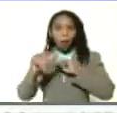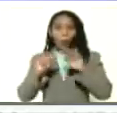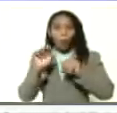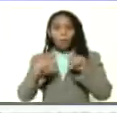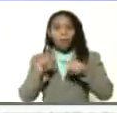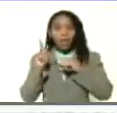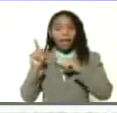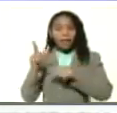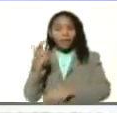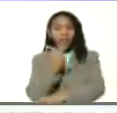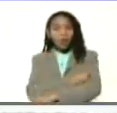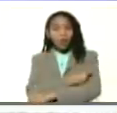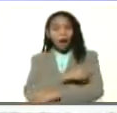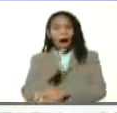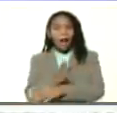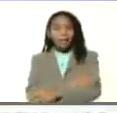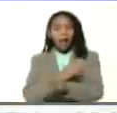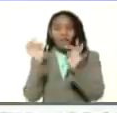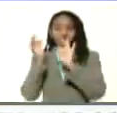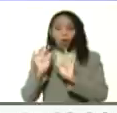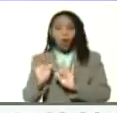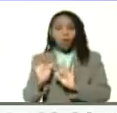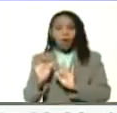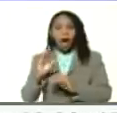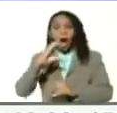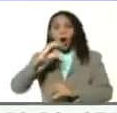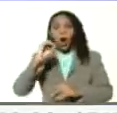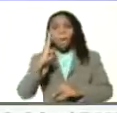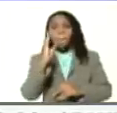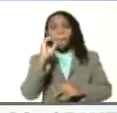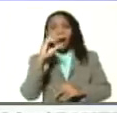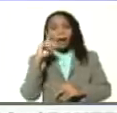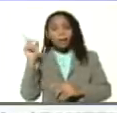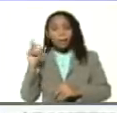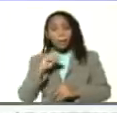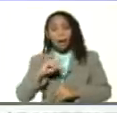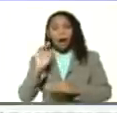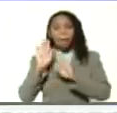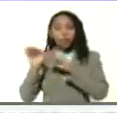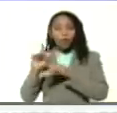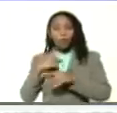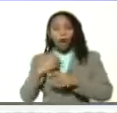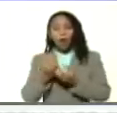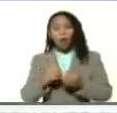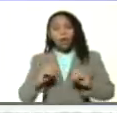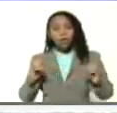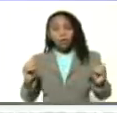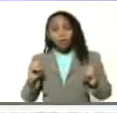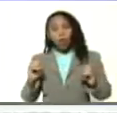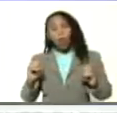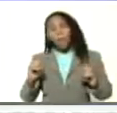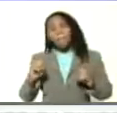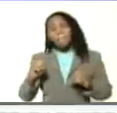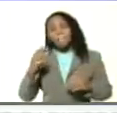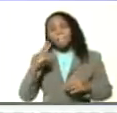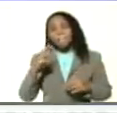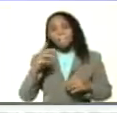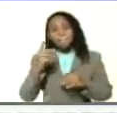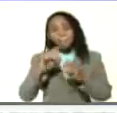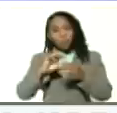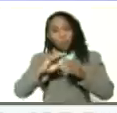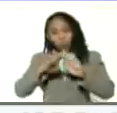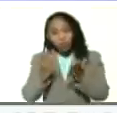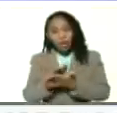de estas vacunas ante el mecanismo COVAX, que también es apoyado por la Organización Panamericana de la Salud y la